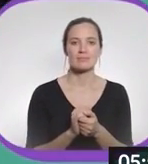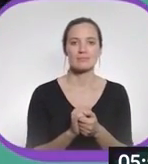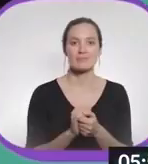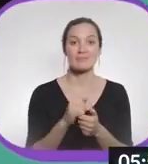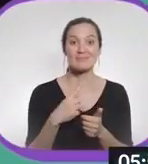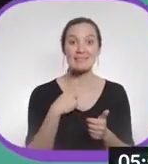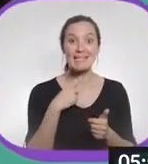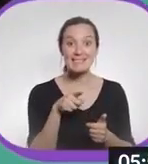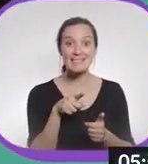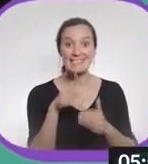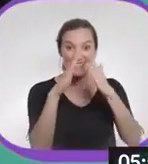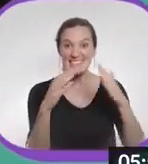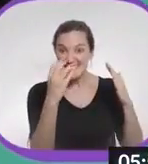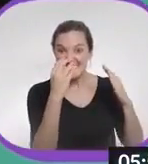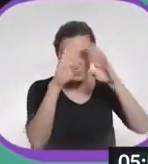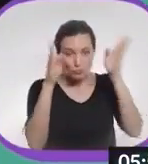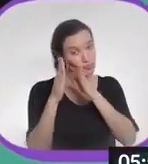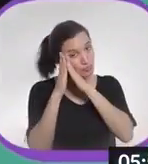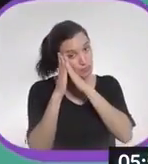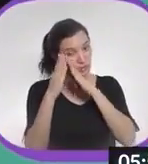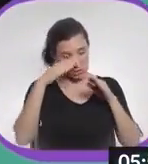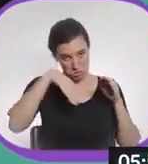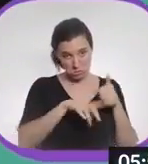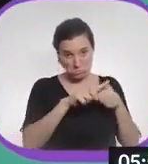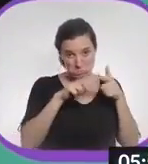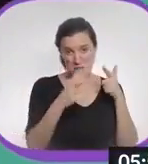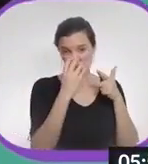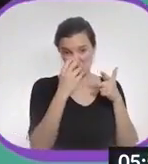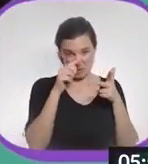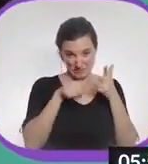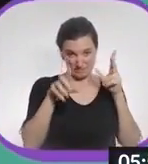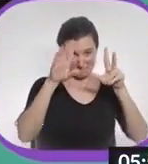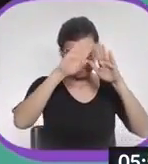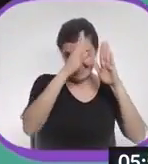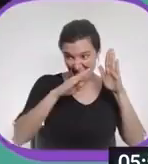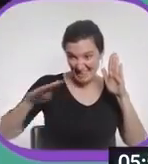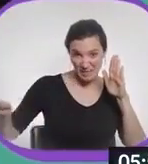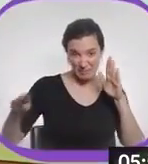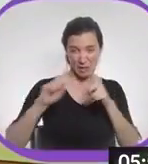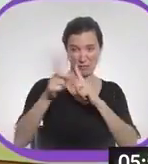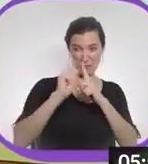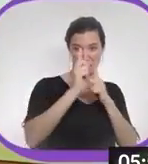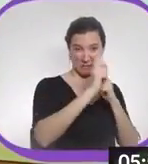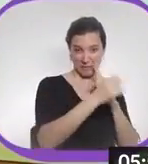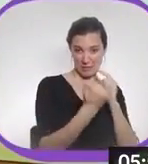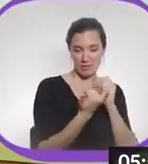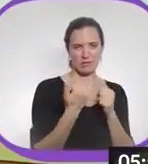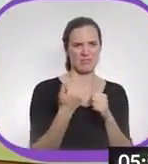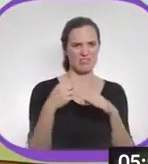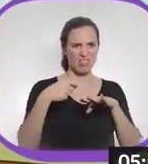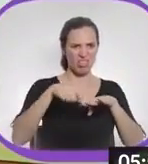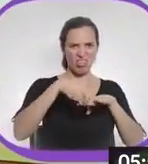¡Señor Shatter! ¡Timmy tiene un circo en su cuarto con elefantes, payasos y un cañón que dispara filetes! ¡Vicky! ¿De nuevo te has estado